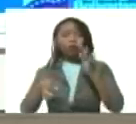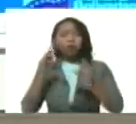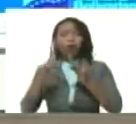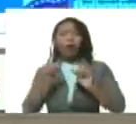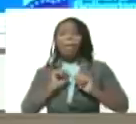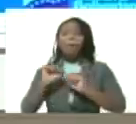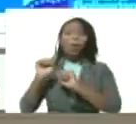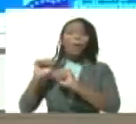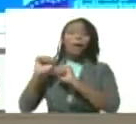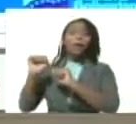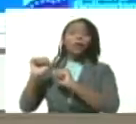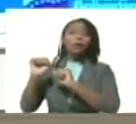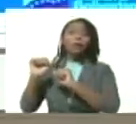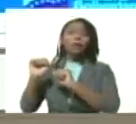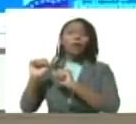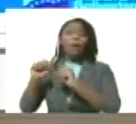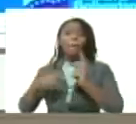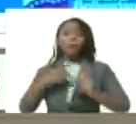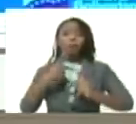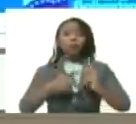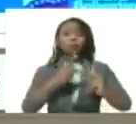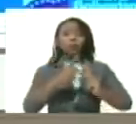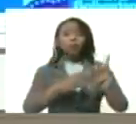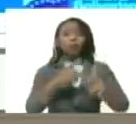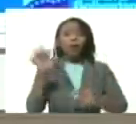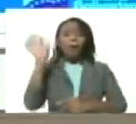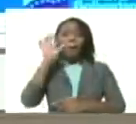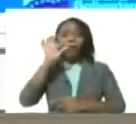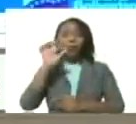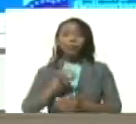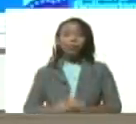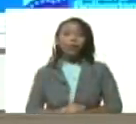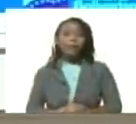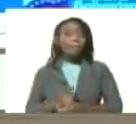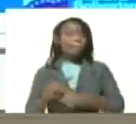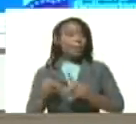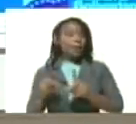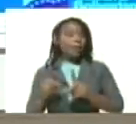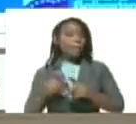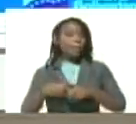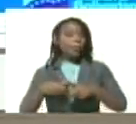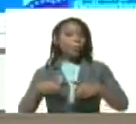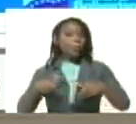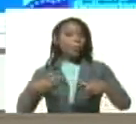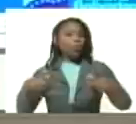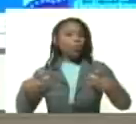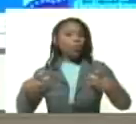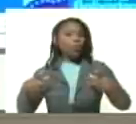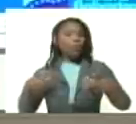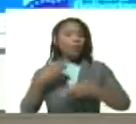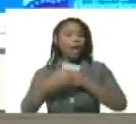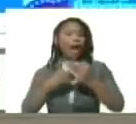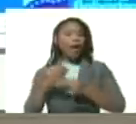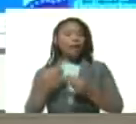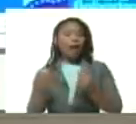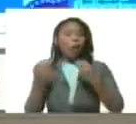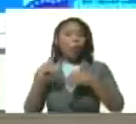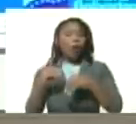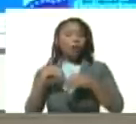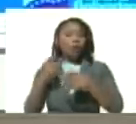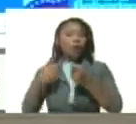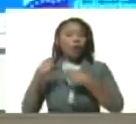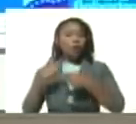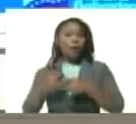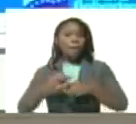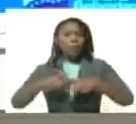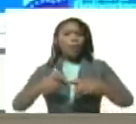combatir la producción de cocaína. Pero es que aumenta, se hacen parte del negocio, aumenta,